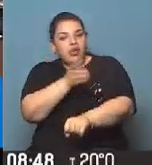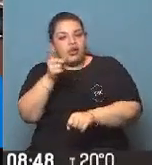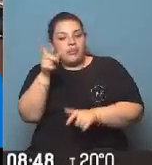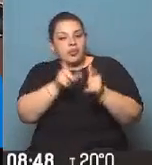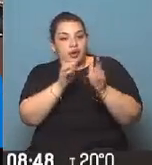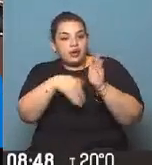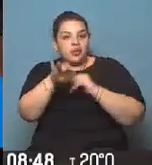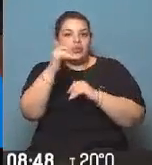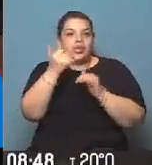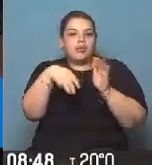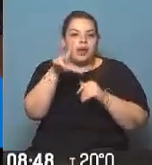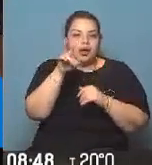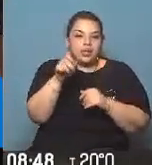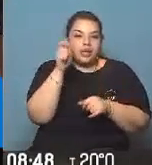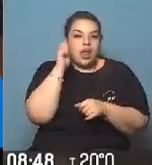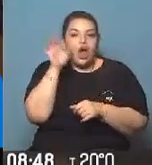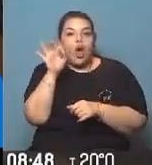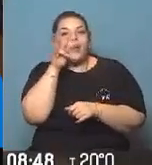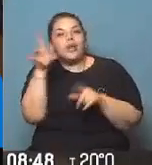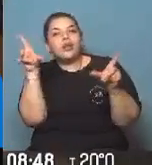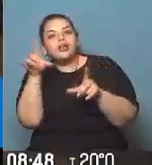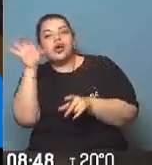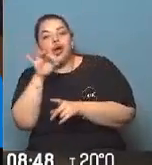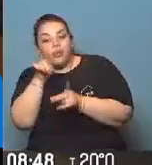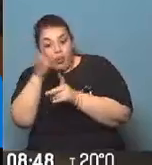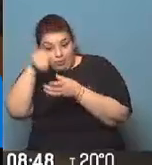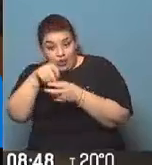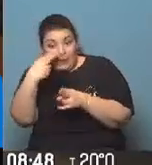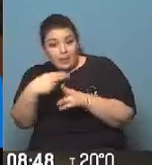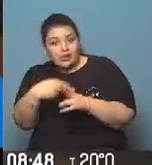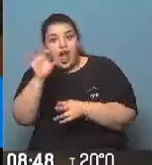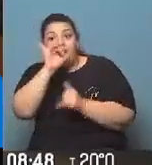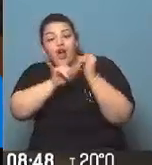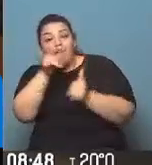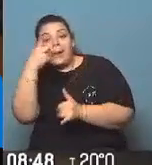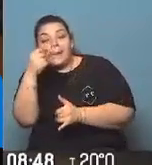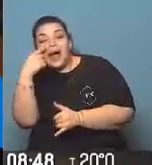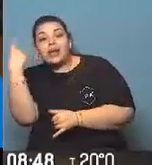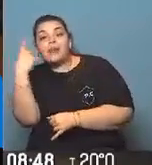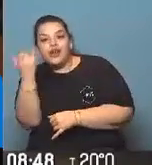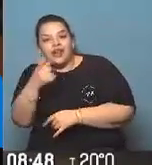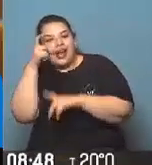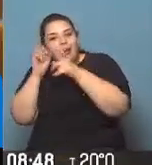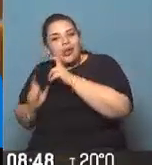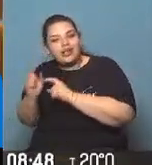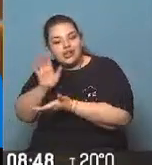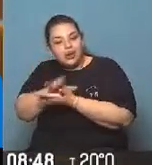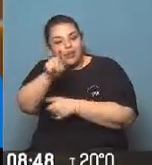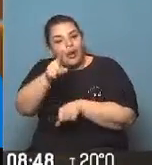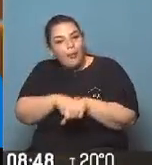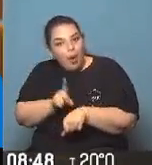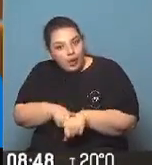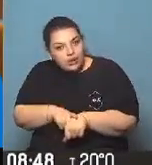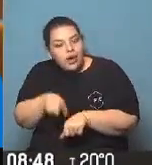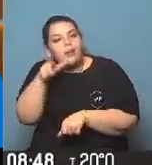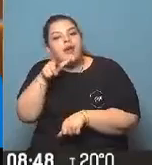en la plaza o lo vieron por televisión o se lo contaron sus papás, pero que tienen una experiencia de ese momento, ¿no? Y además es interesante